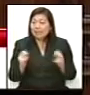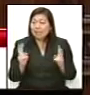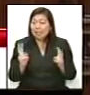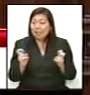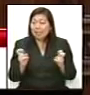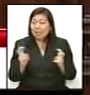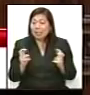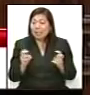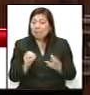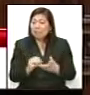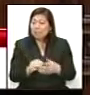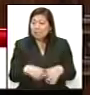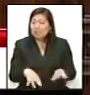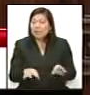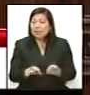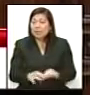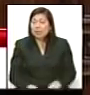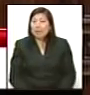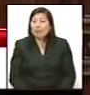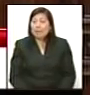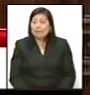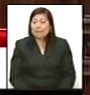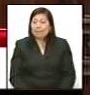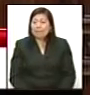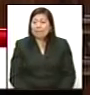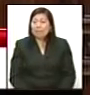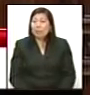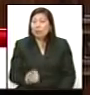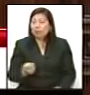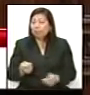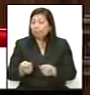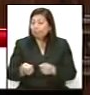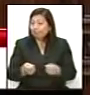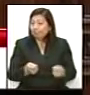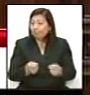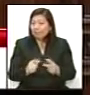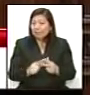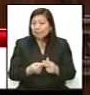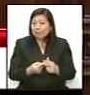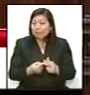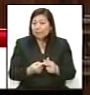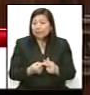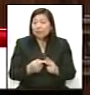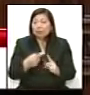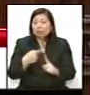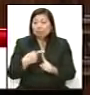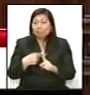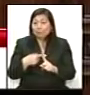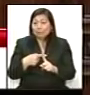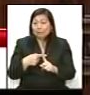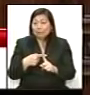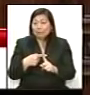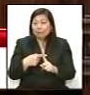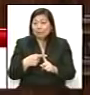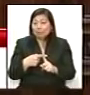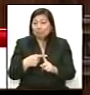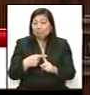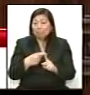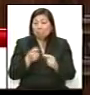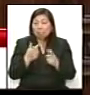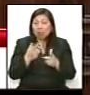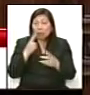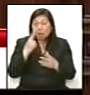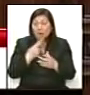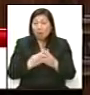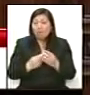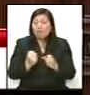Este es el tema de fondo. Y por eso, un mecanismo que originalmente es positivo, que despertó confianza